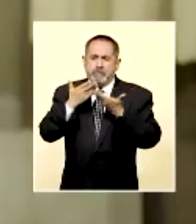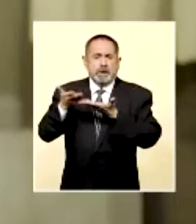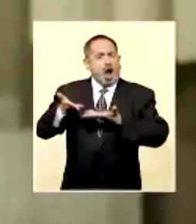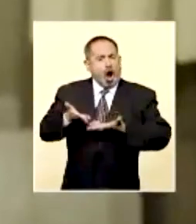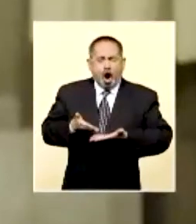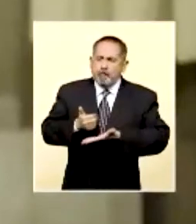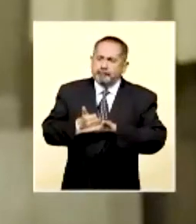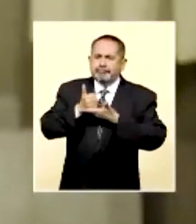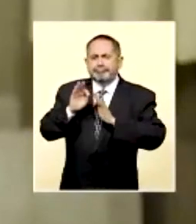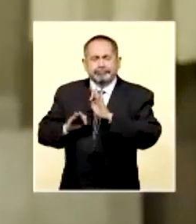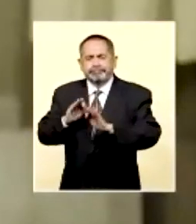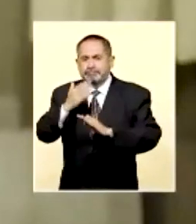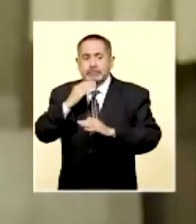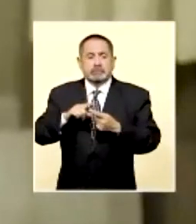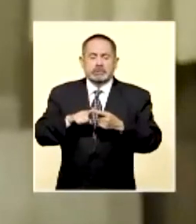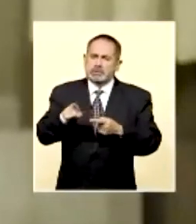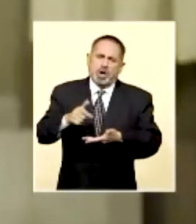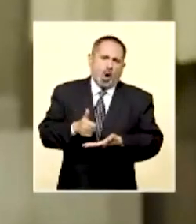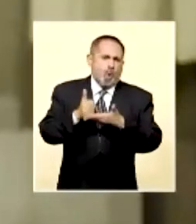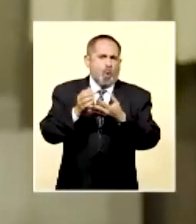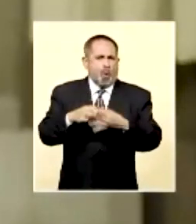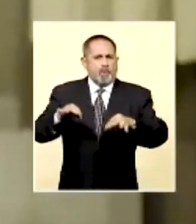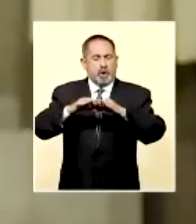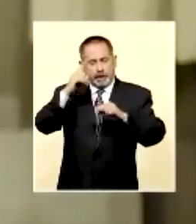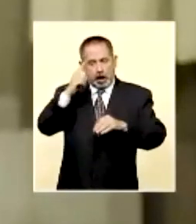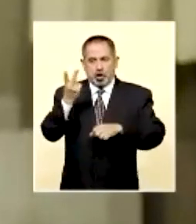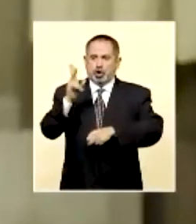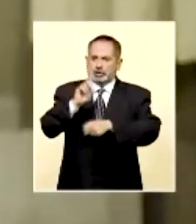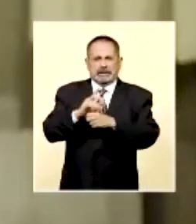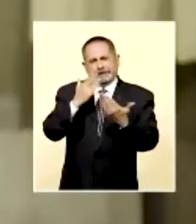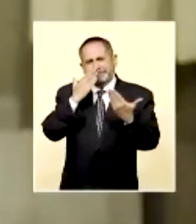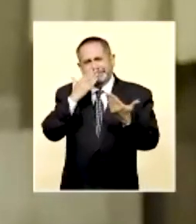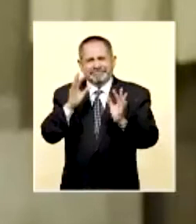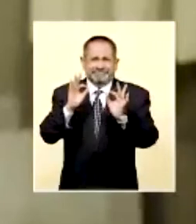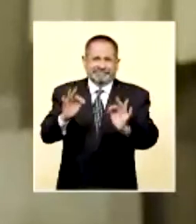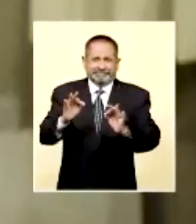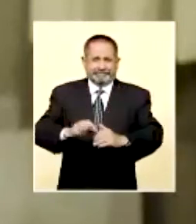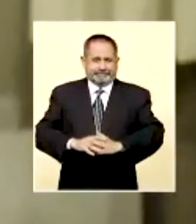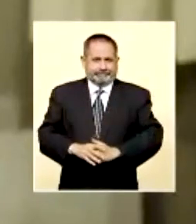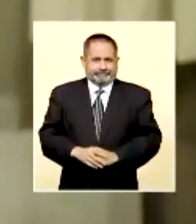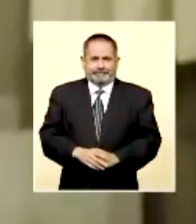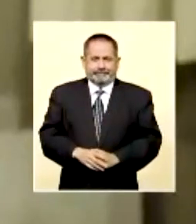también y ha sido indispensable durante estos últimos dos días.